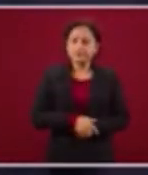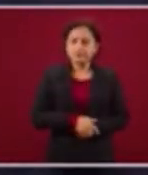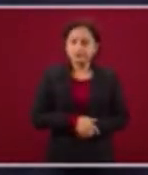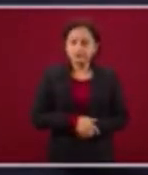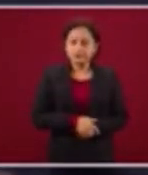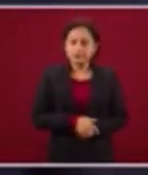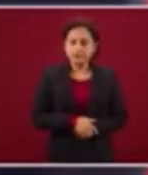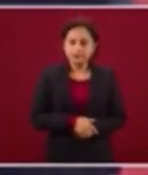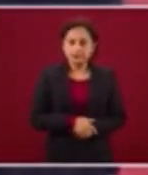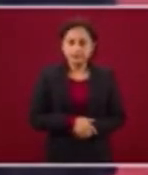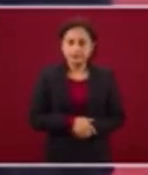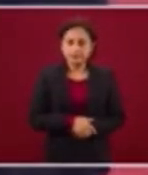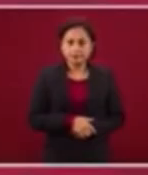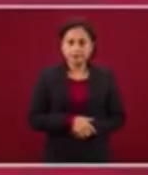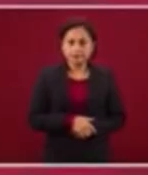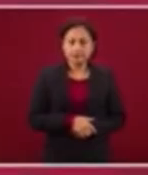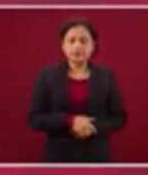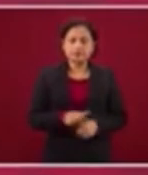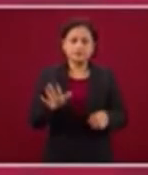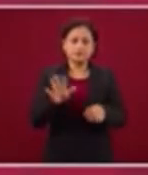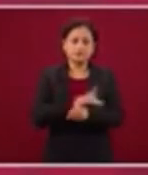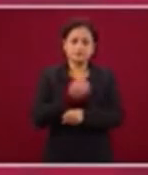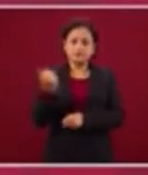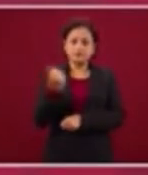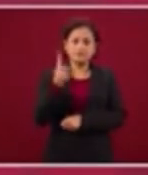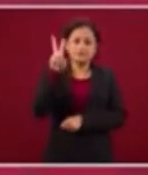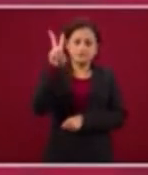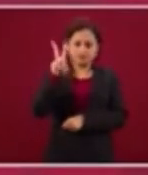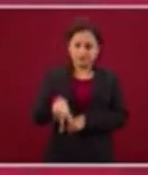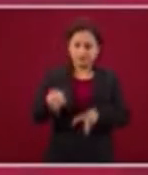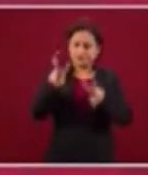por el surrealismo,